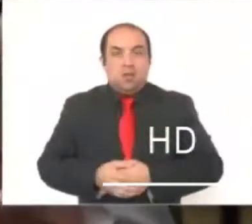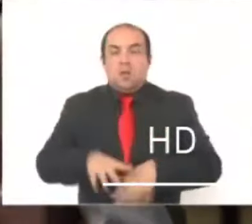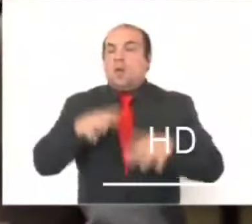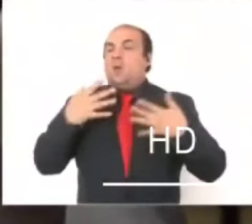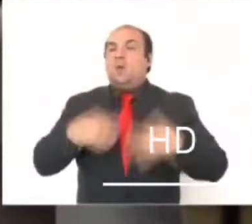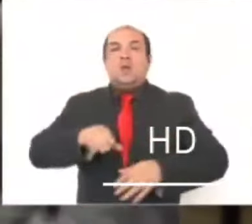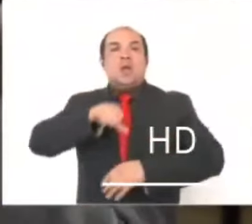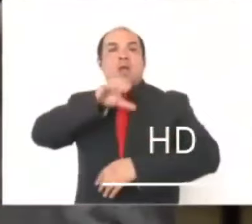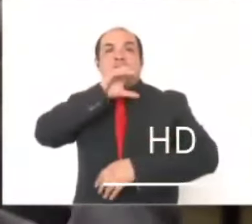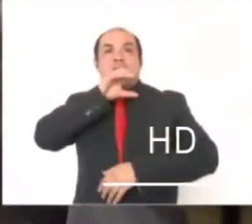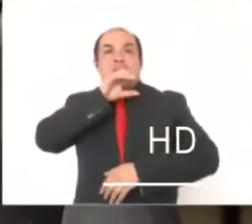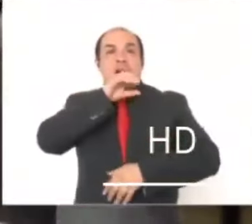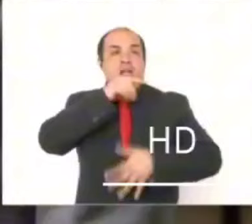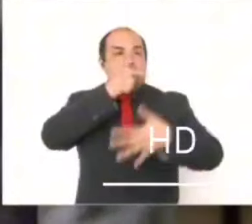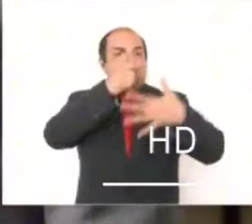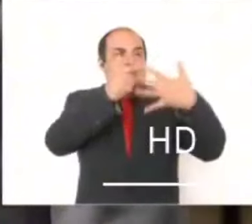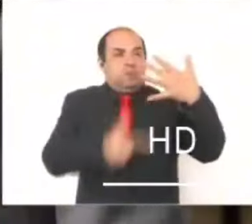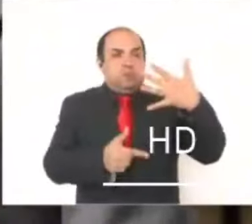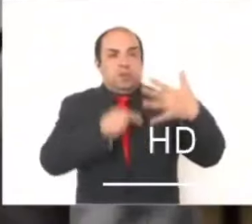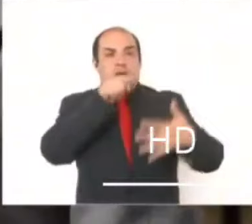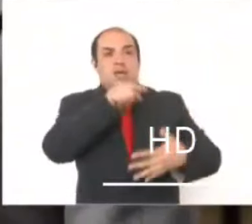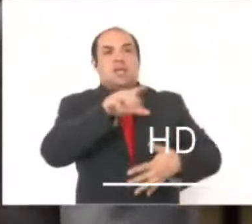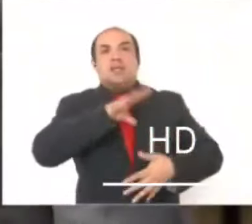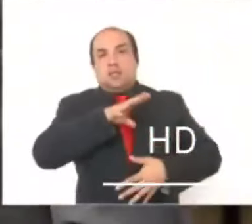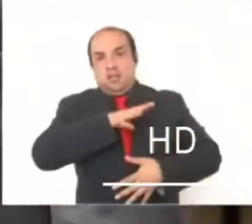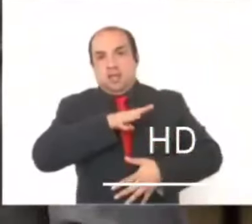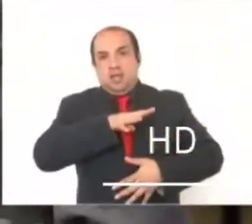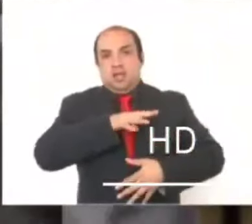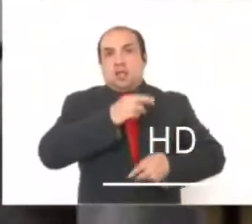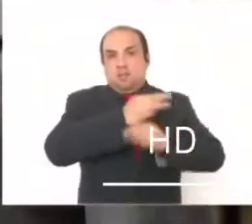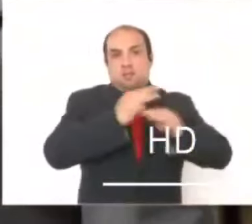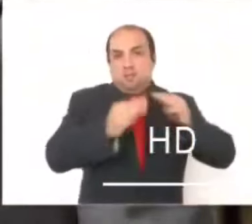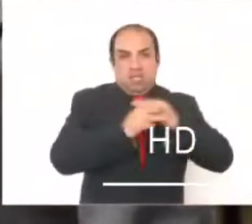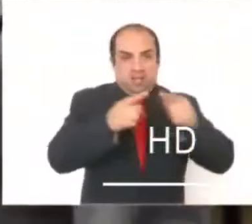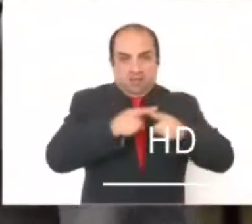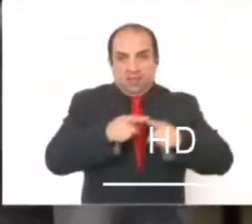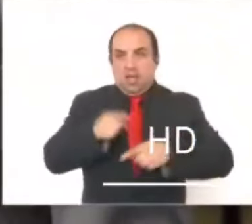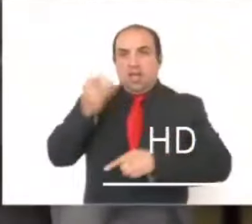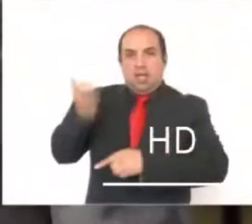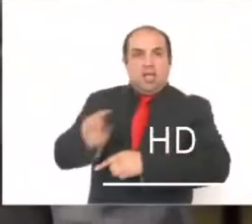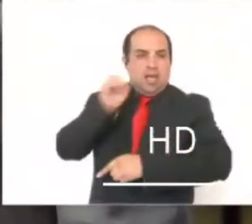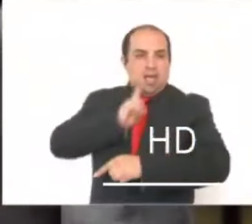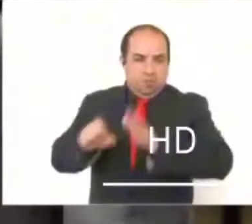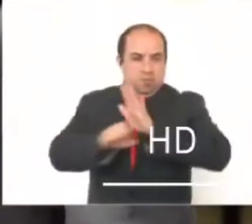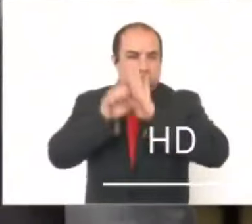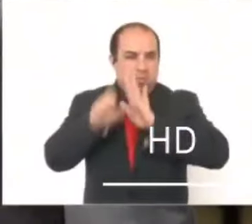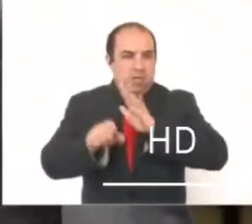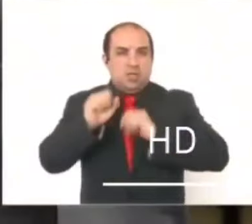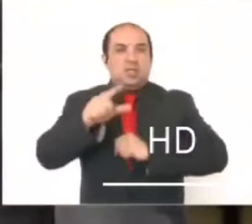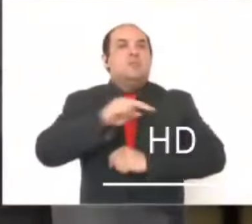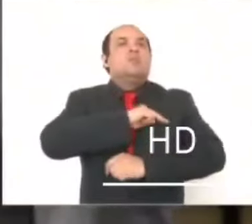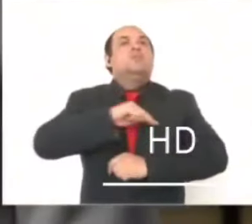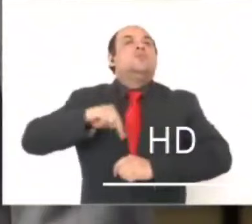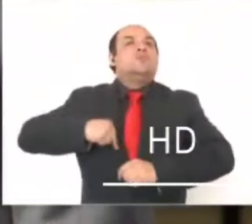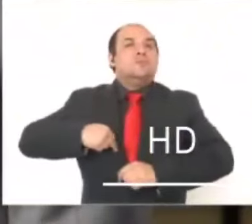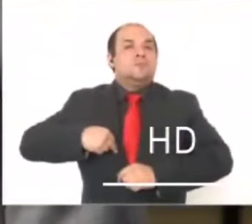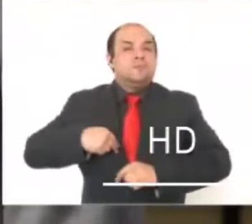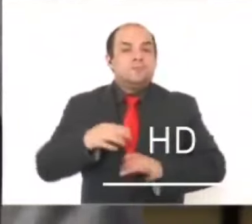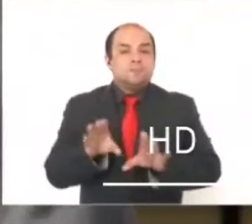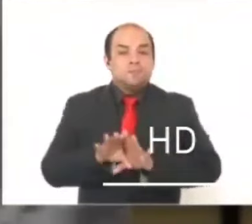la cantidad y las joyas que habían en el tianguis El Chopo, no solamente para ella, por dar un ejemplo, sino para todos nosotros